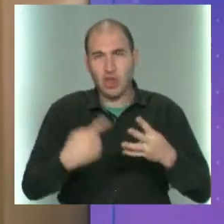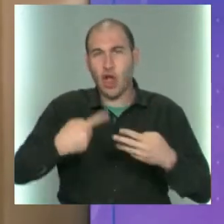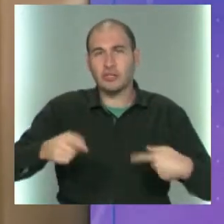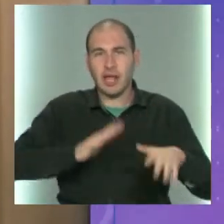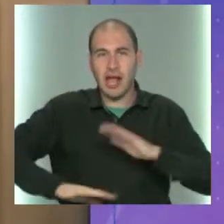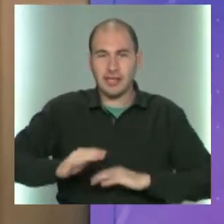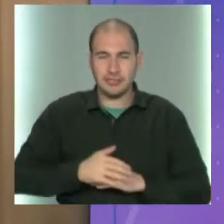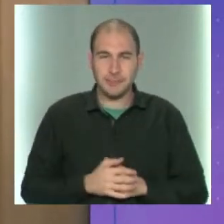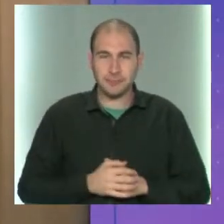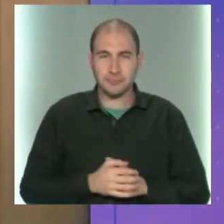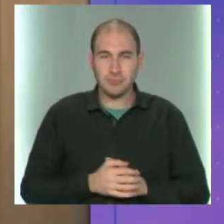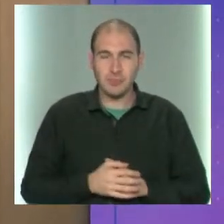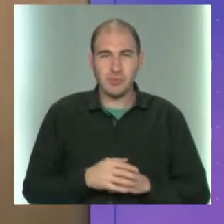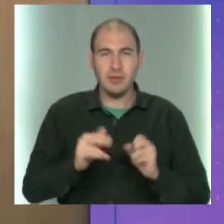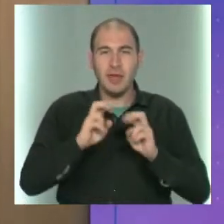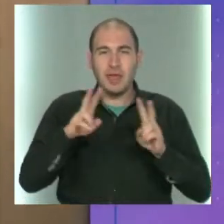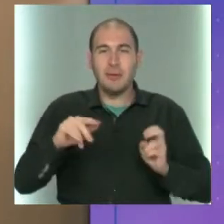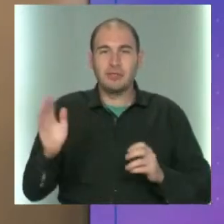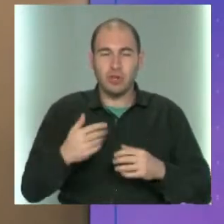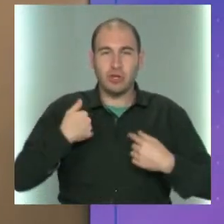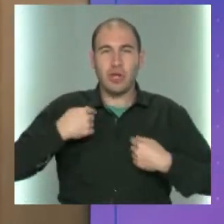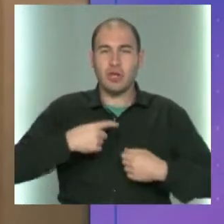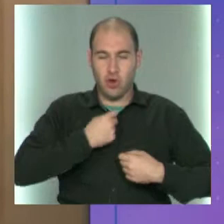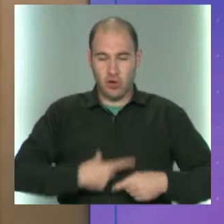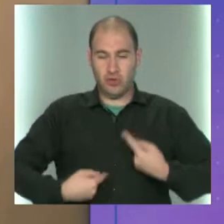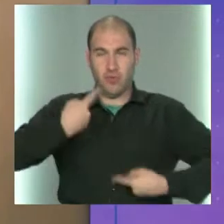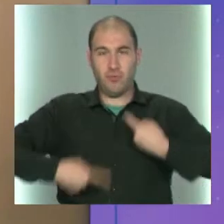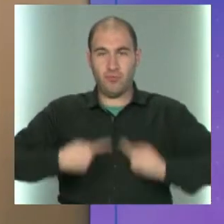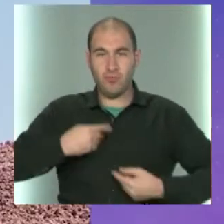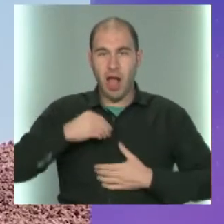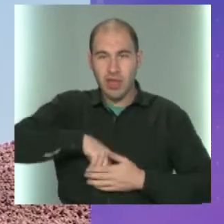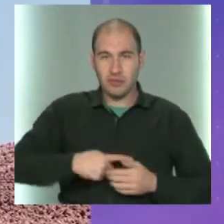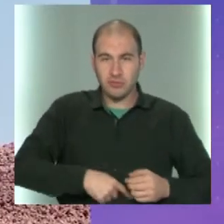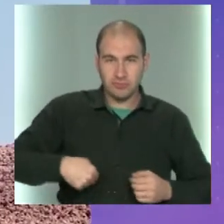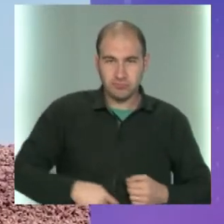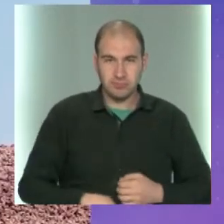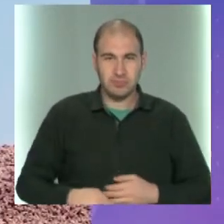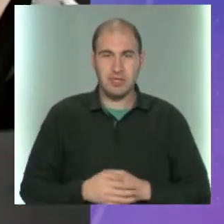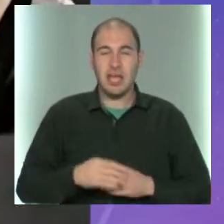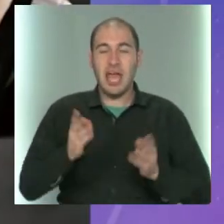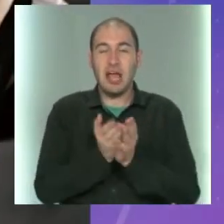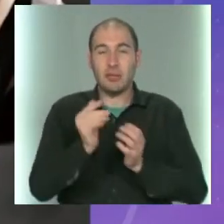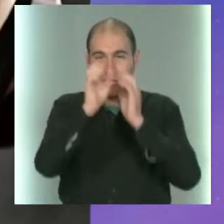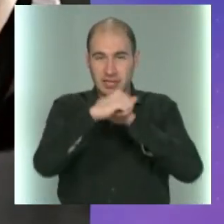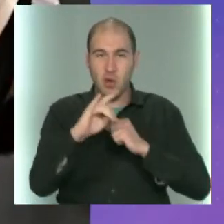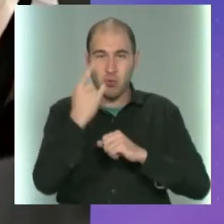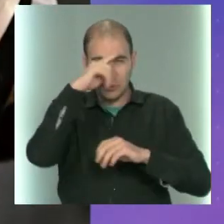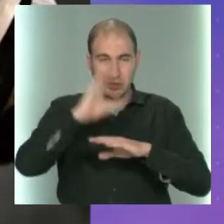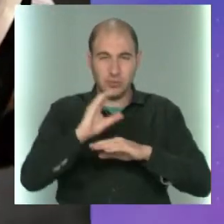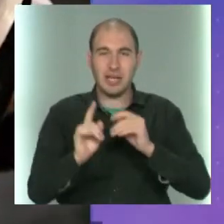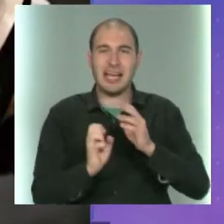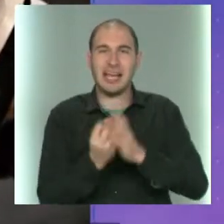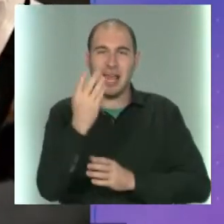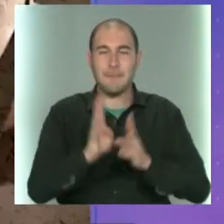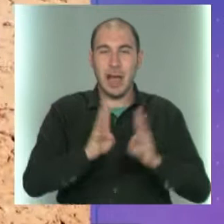fundamentales tiene que ver todo lo que hace al sistema circulatorio, al sistema gastrointestinal. Un estudiante de ingeniería de la UNCUYO creó un robot